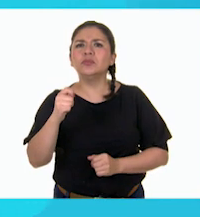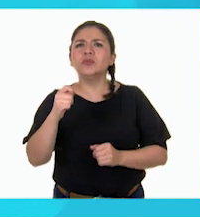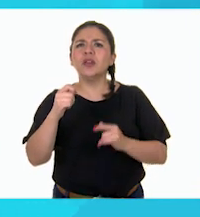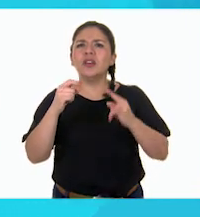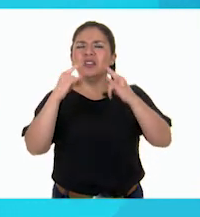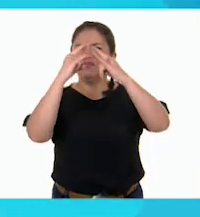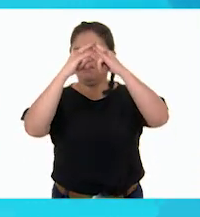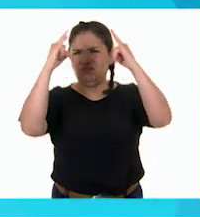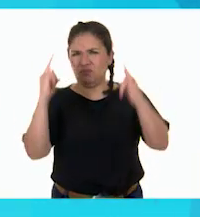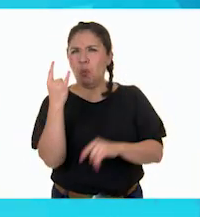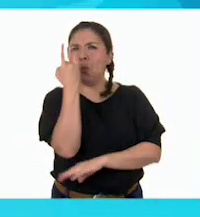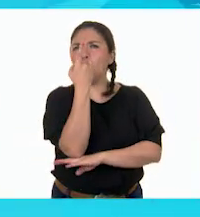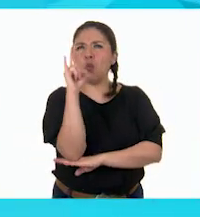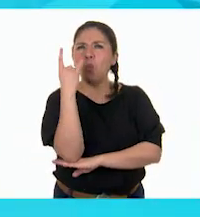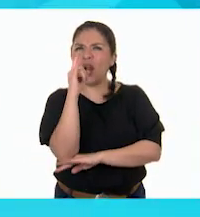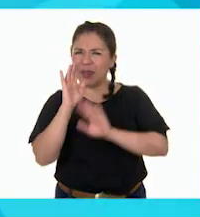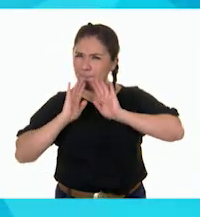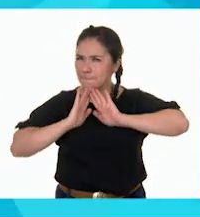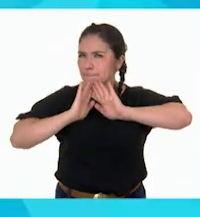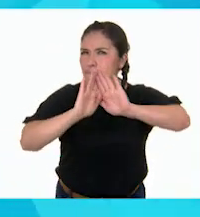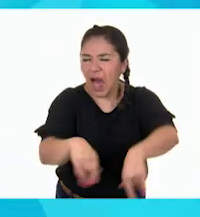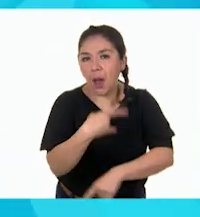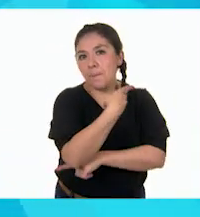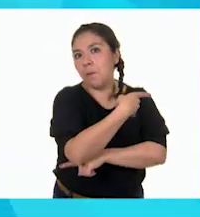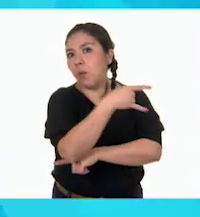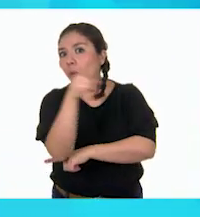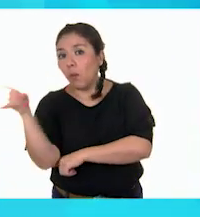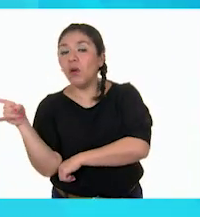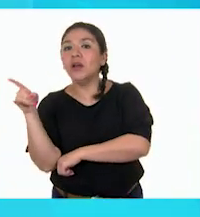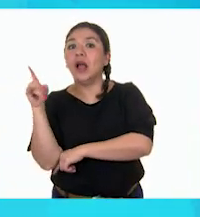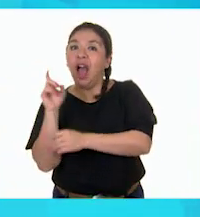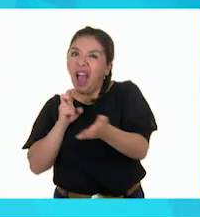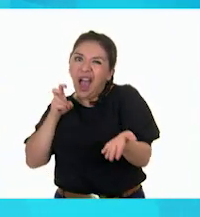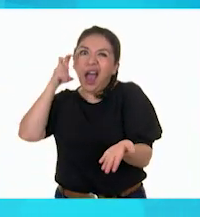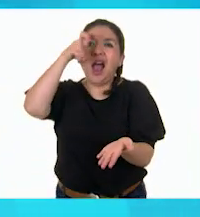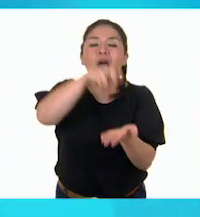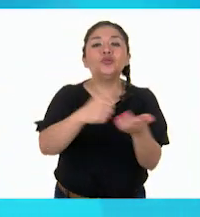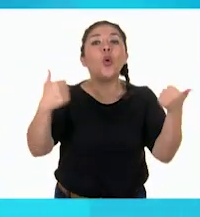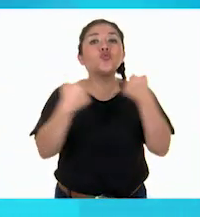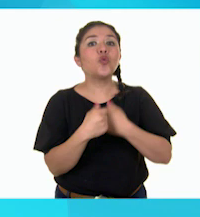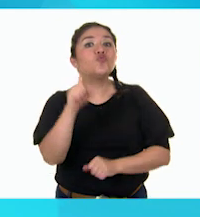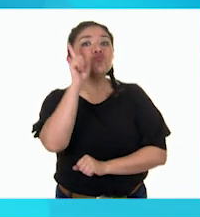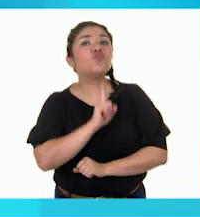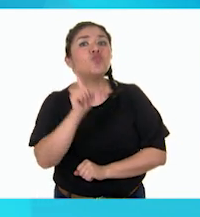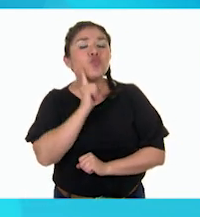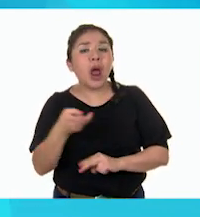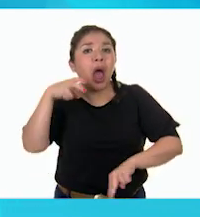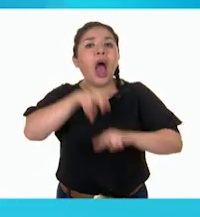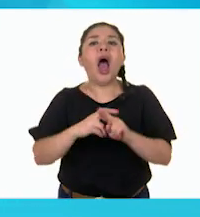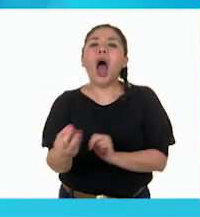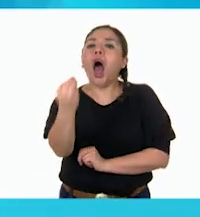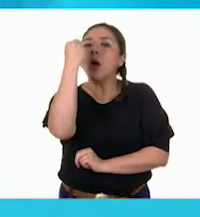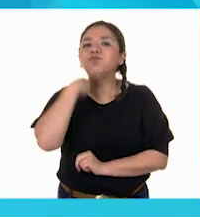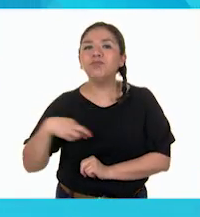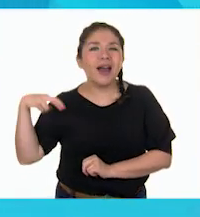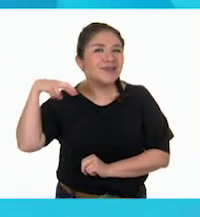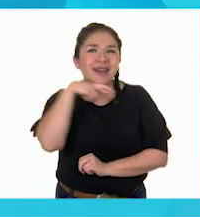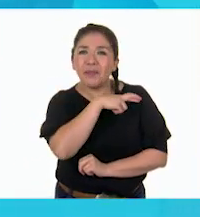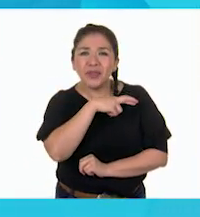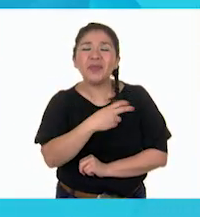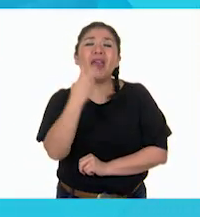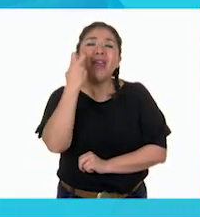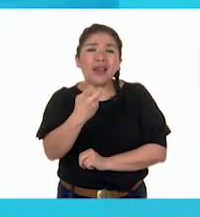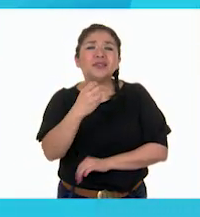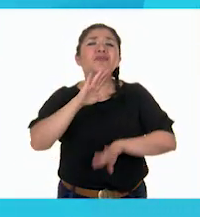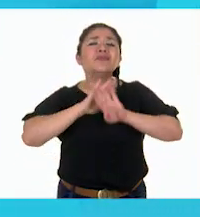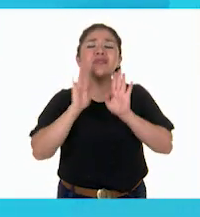aldaba y la puerta se abrió, se abalanzó sobre la buena mujer y la devoró en un santiamén. Pues hacía